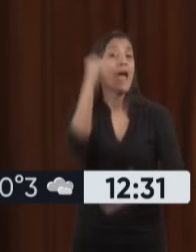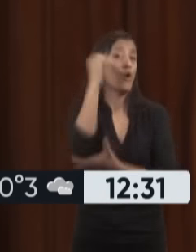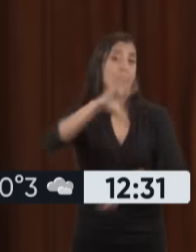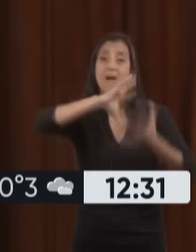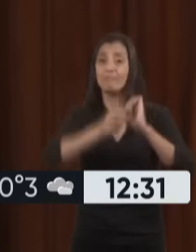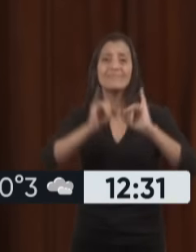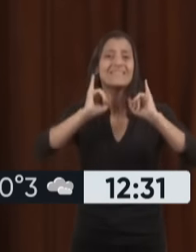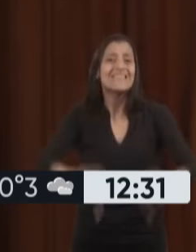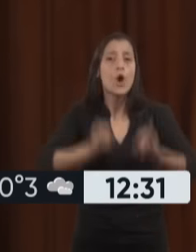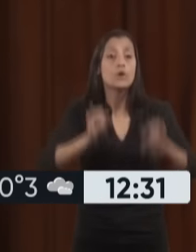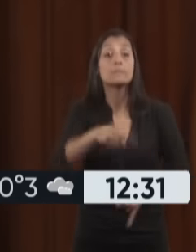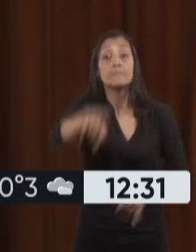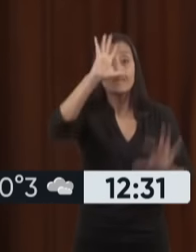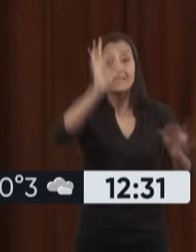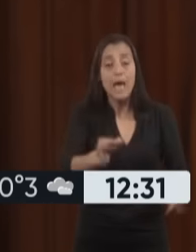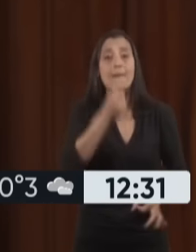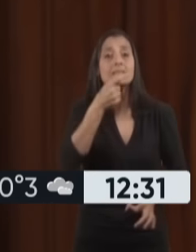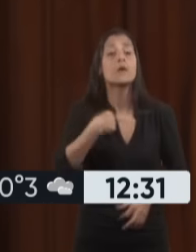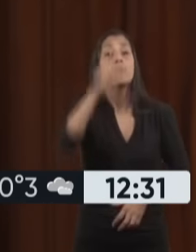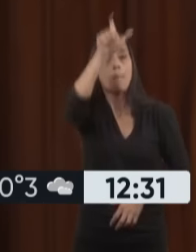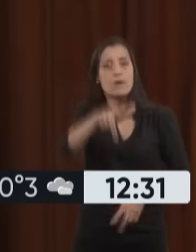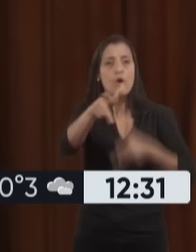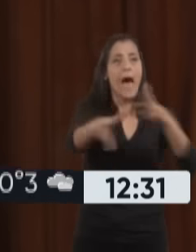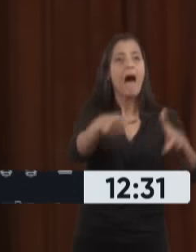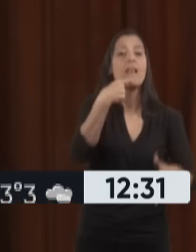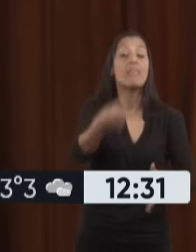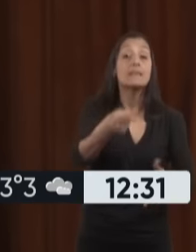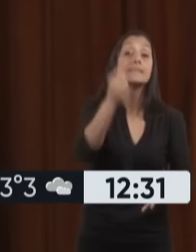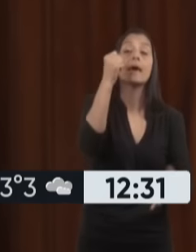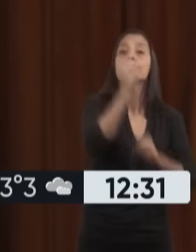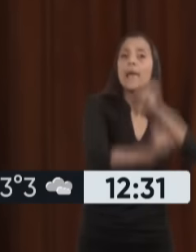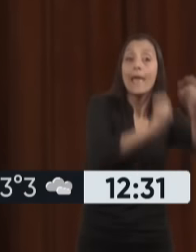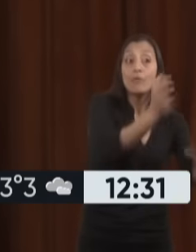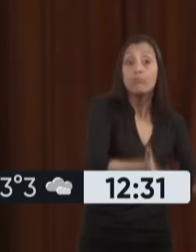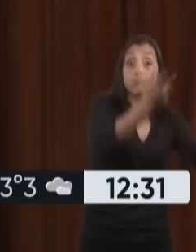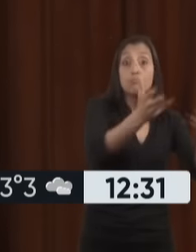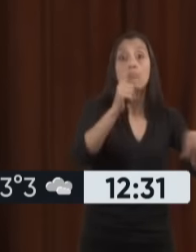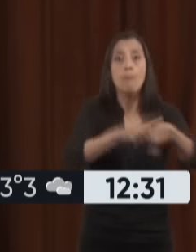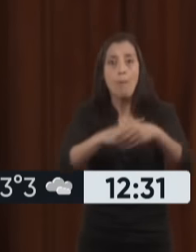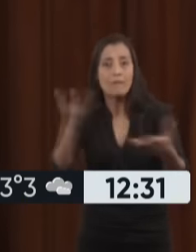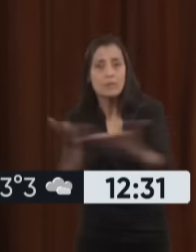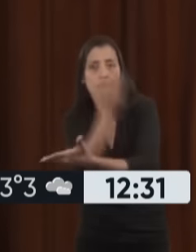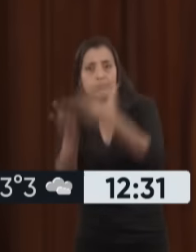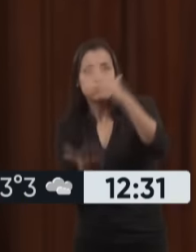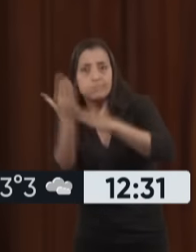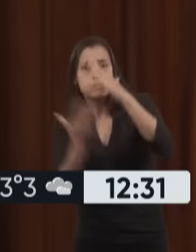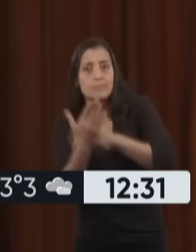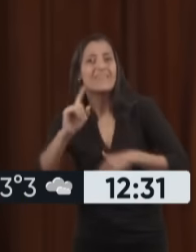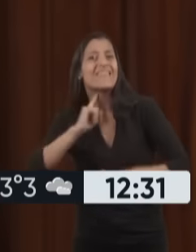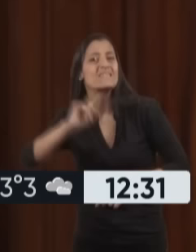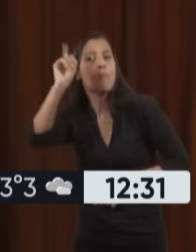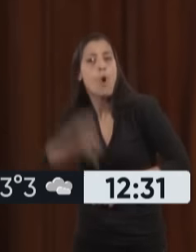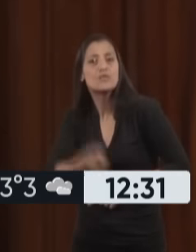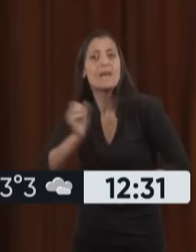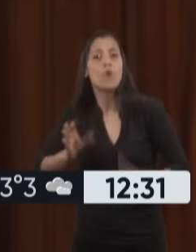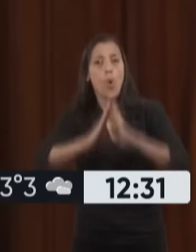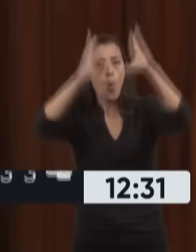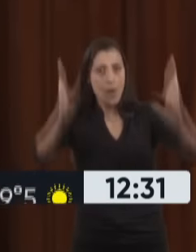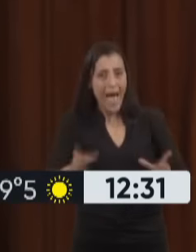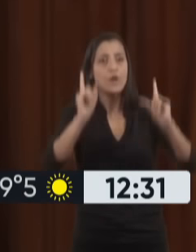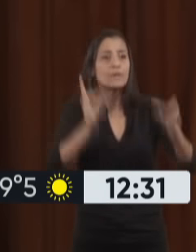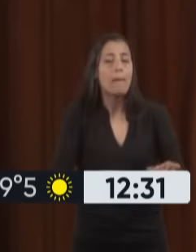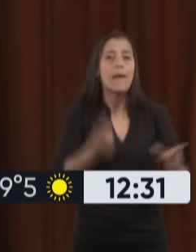Así que sepan que cuando alguien les habla de potenciar la industria, mientras emite dinero por 13 puntos del PBI en un año, mientras pisa el